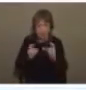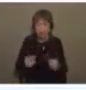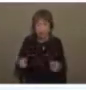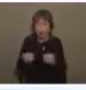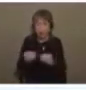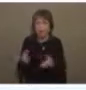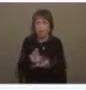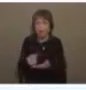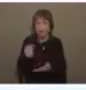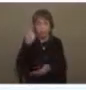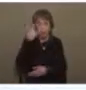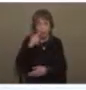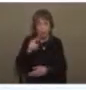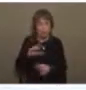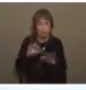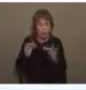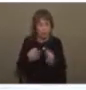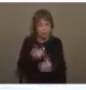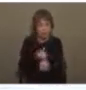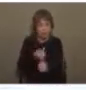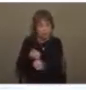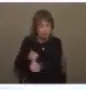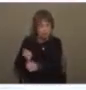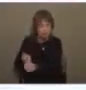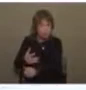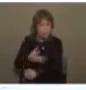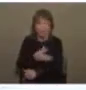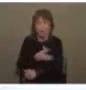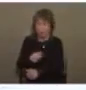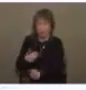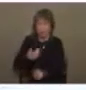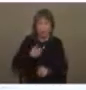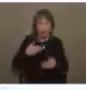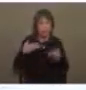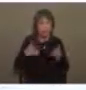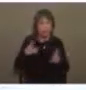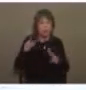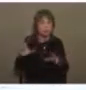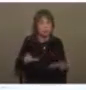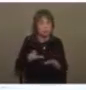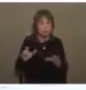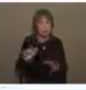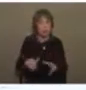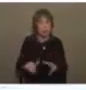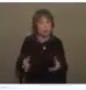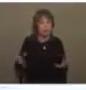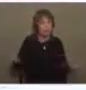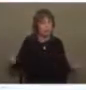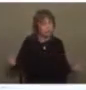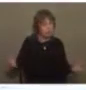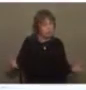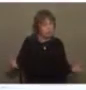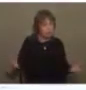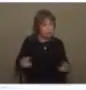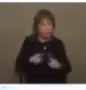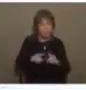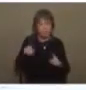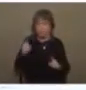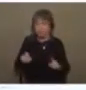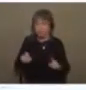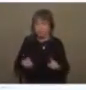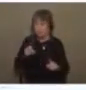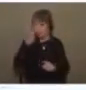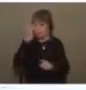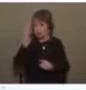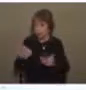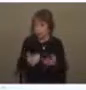hay canales existentes y canales no existentes que tienen que crearse. Empecemos por los canales existentes. Existe el